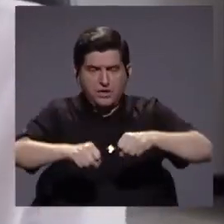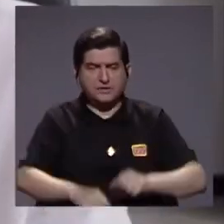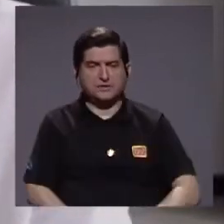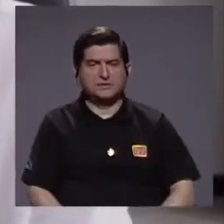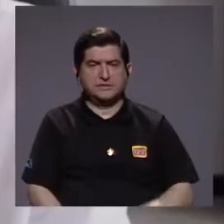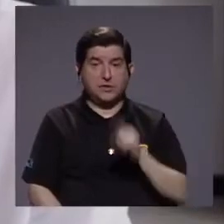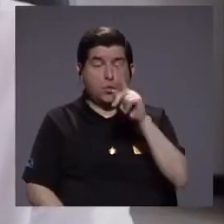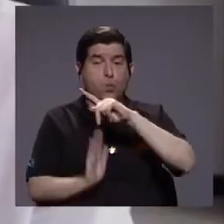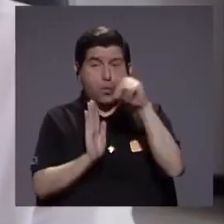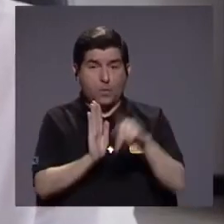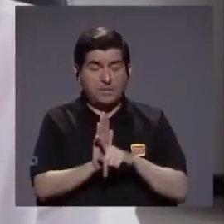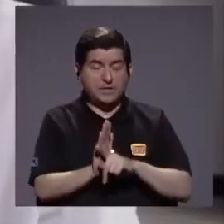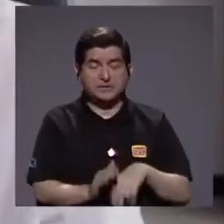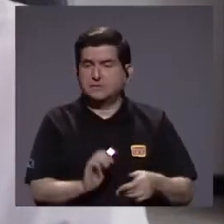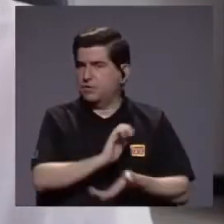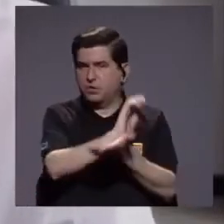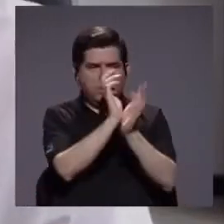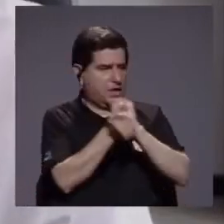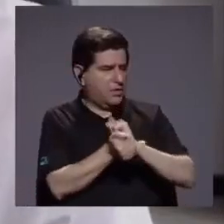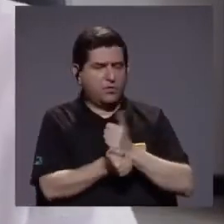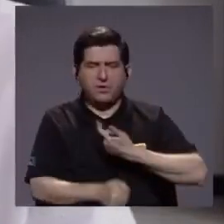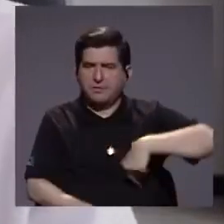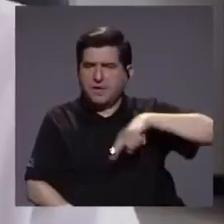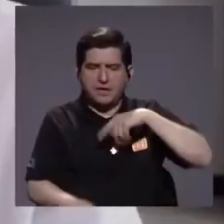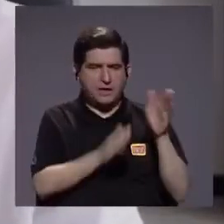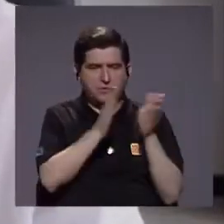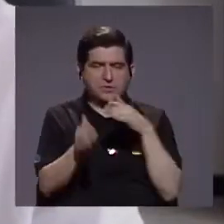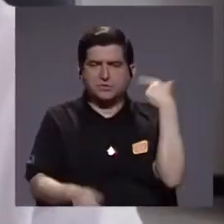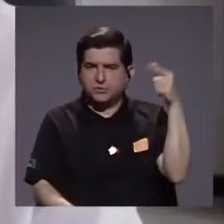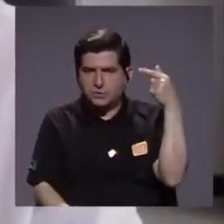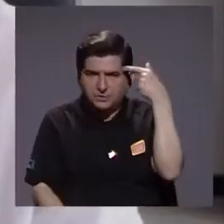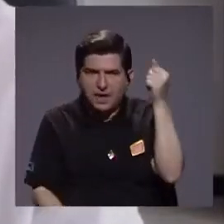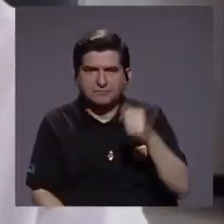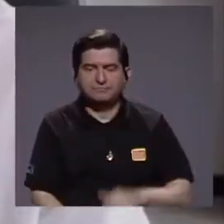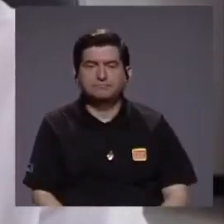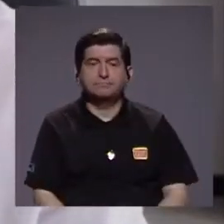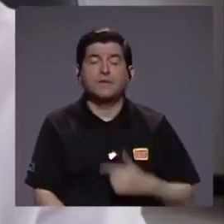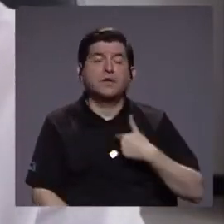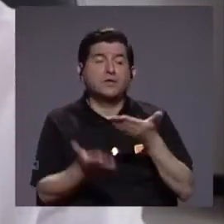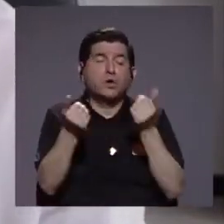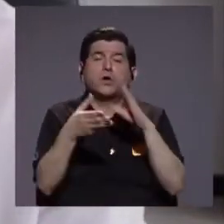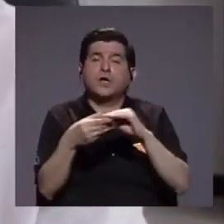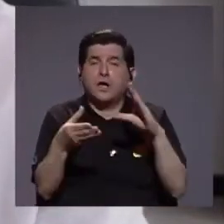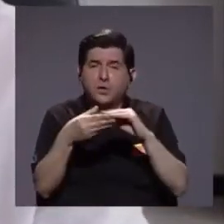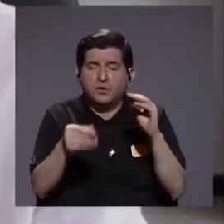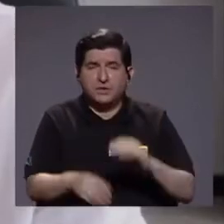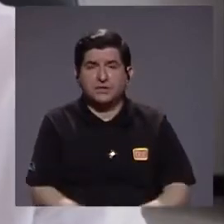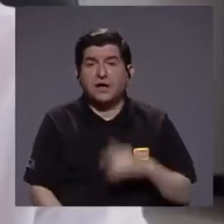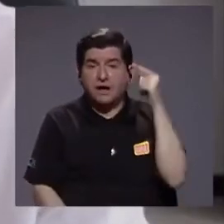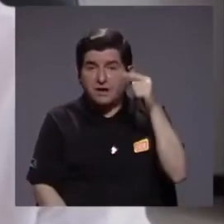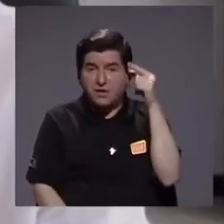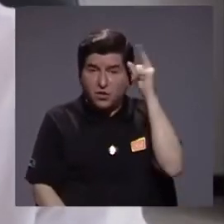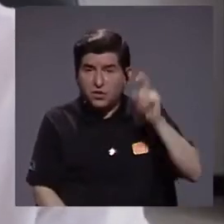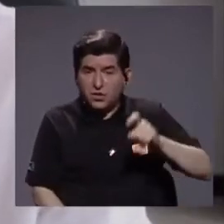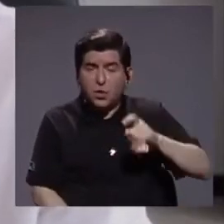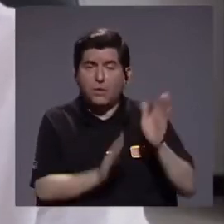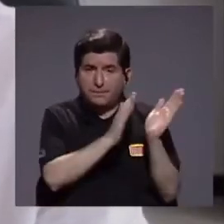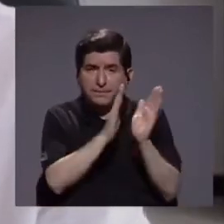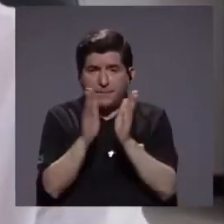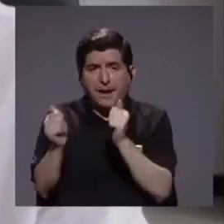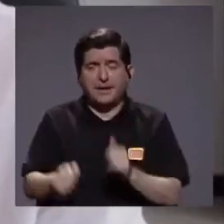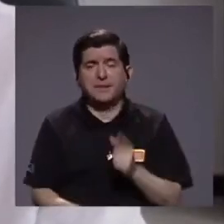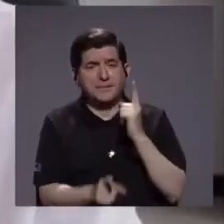un principio invariable en nuestro plan de gobierno. Yo quiero comentarles que, bueno, evidentemente se requiere una